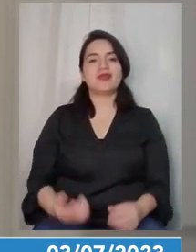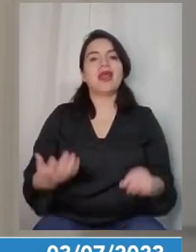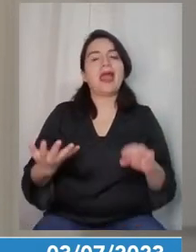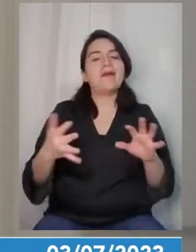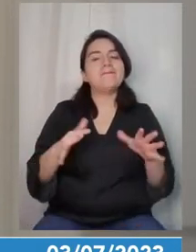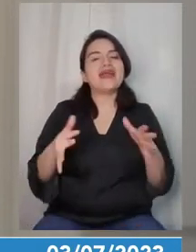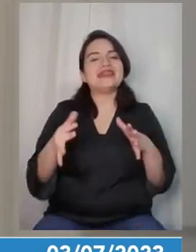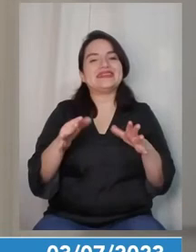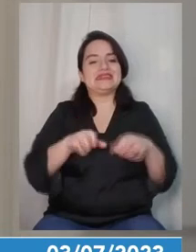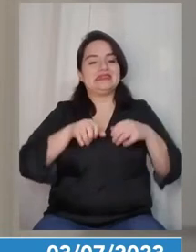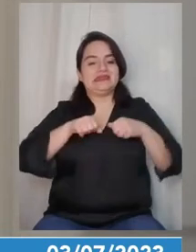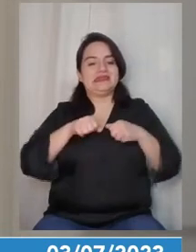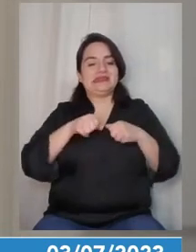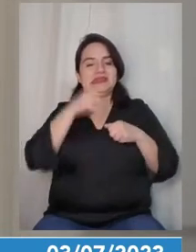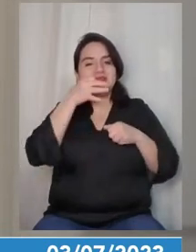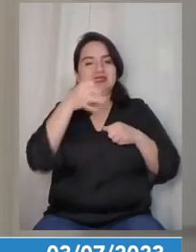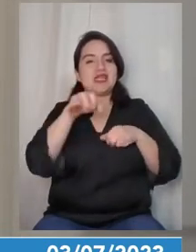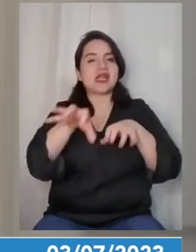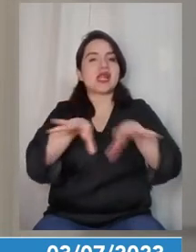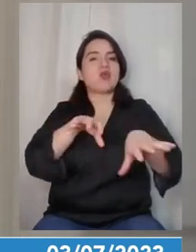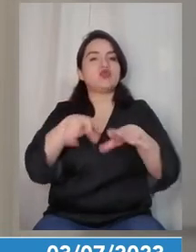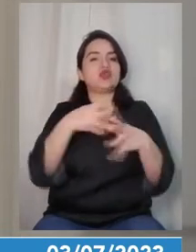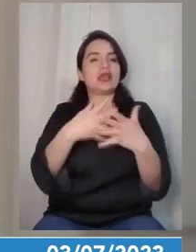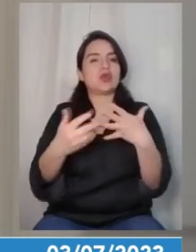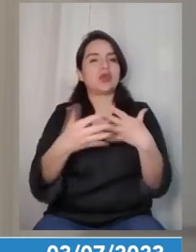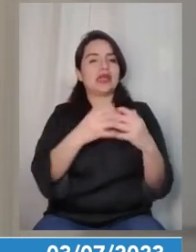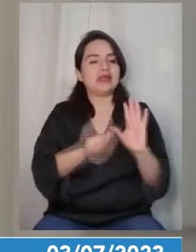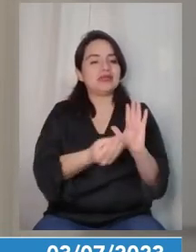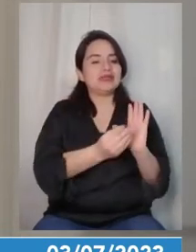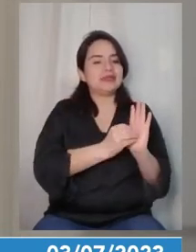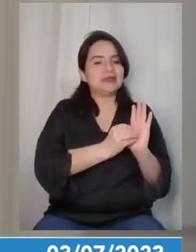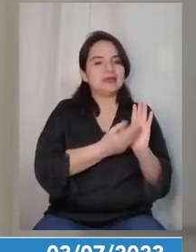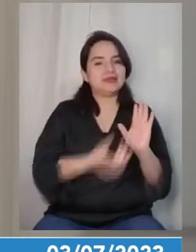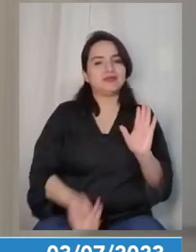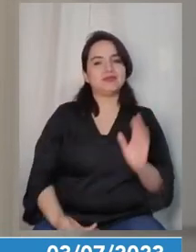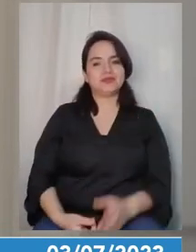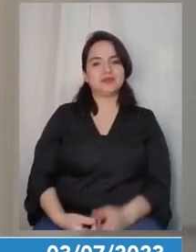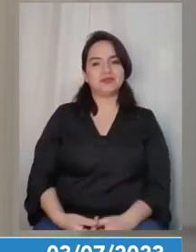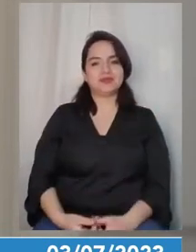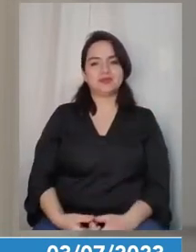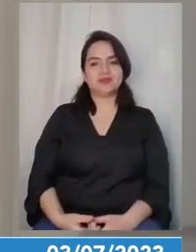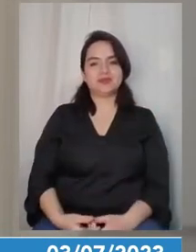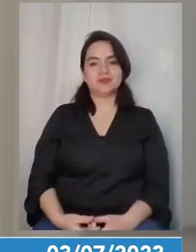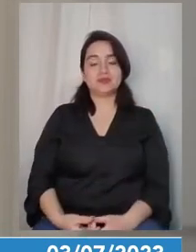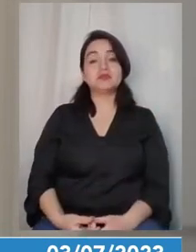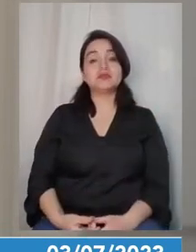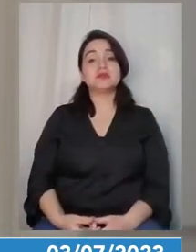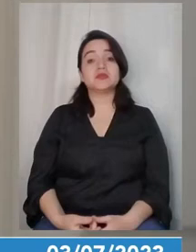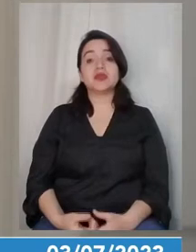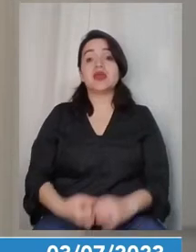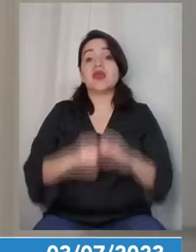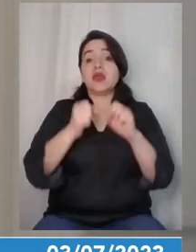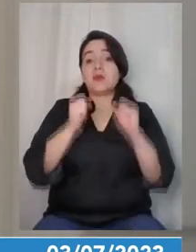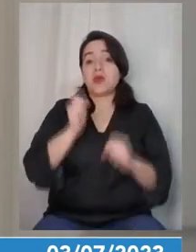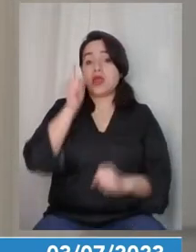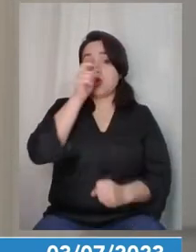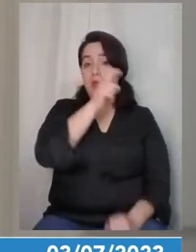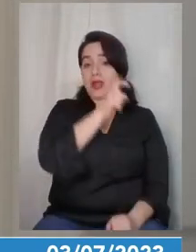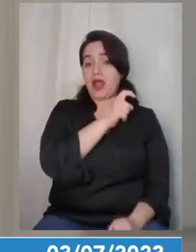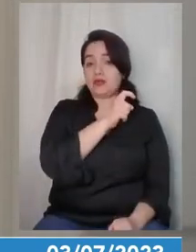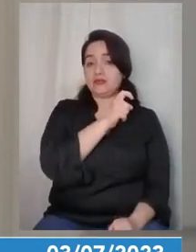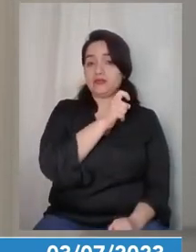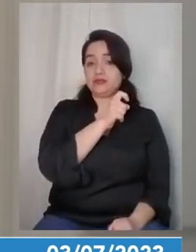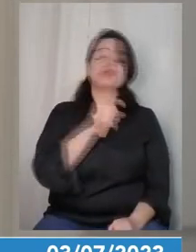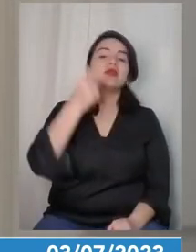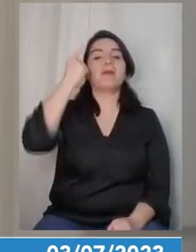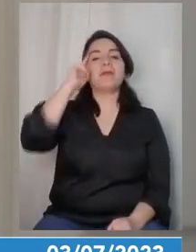este anteproyecto, ¿ah? Porque hacer una mención para un sentido o en otro podría haber sido complicado, pero yo creo que el